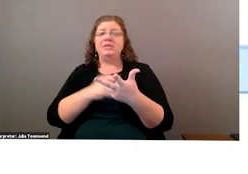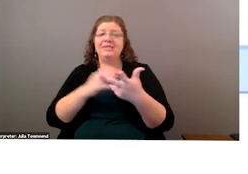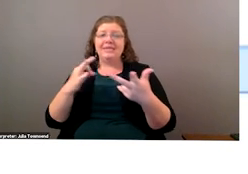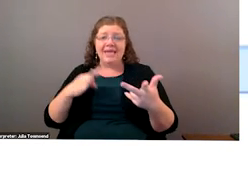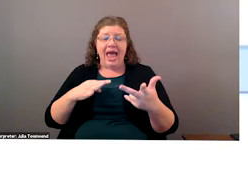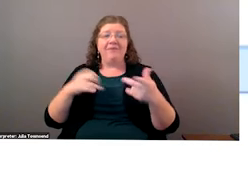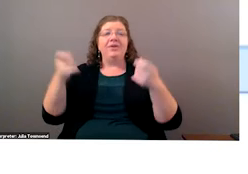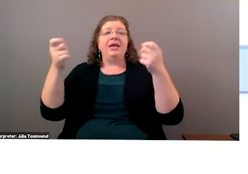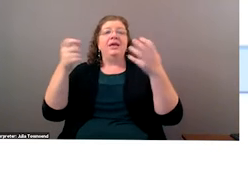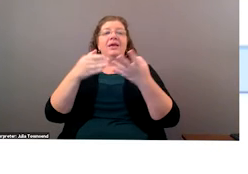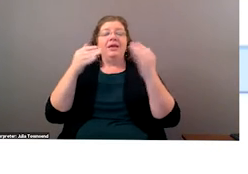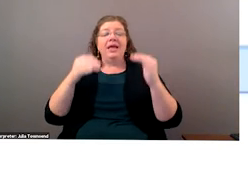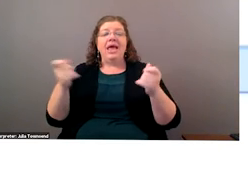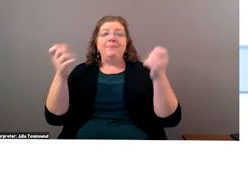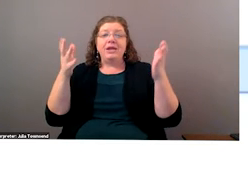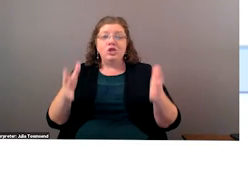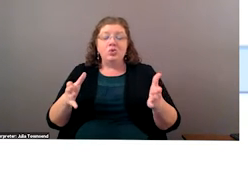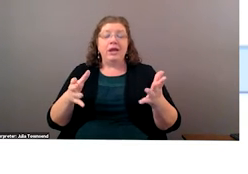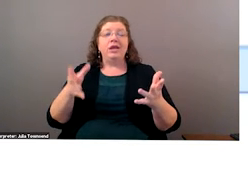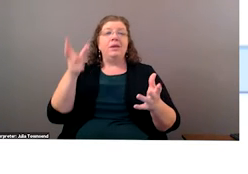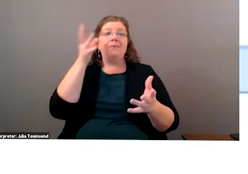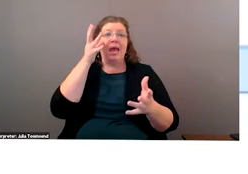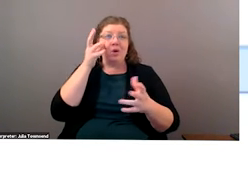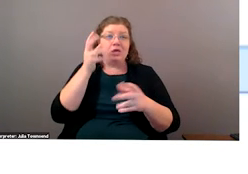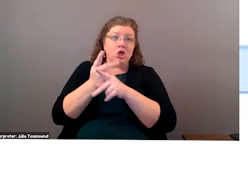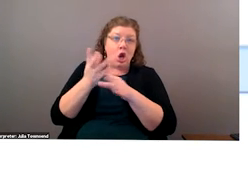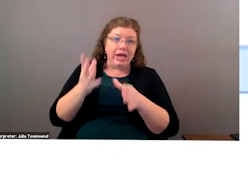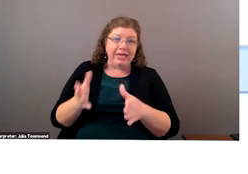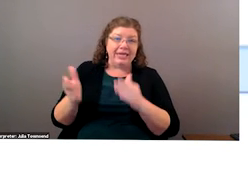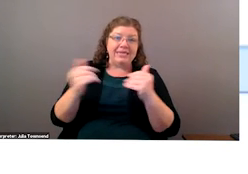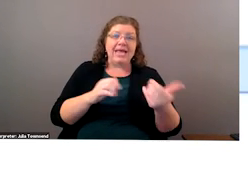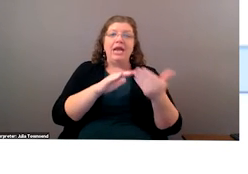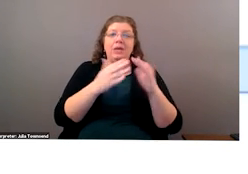administradores, padres, tutores y miembros de la comunidad.